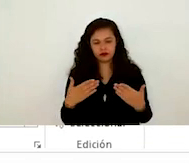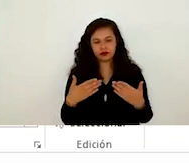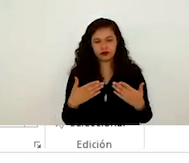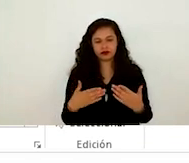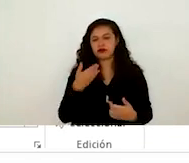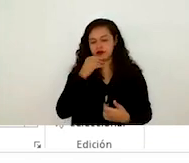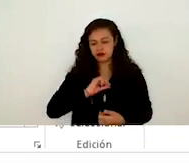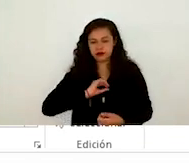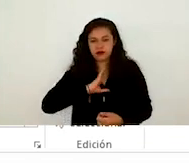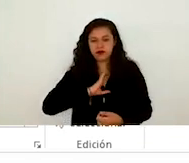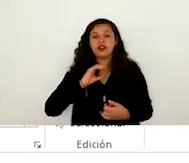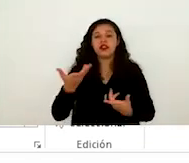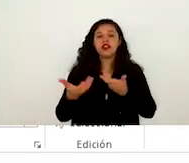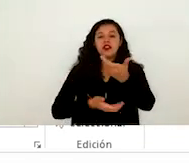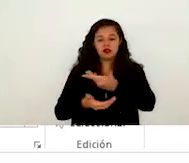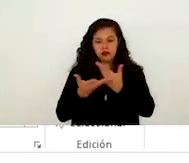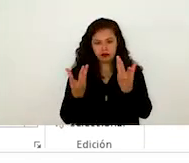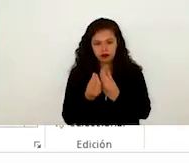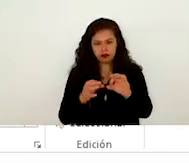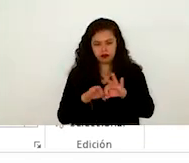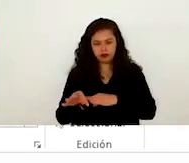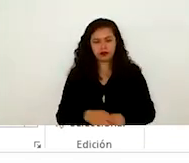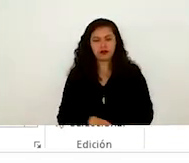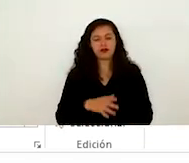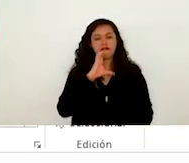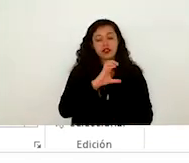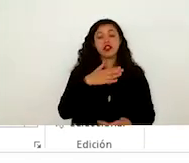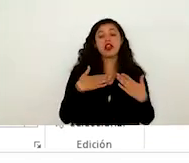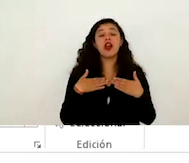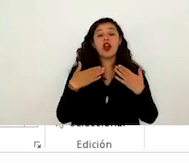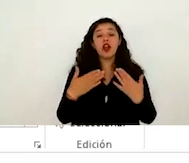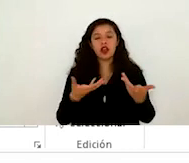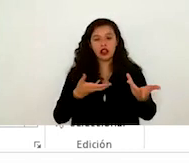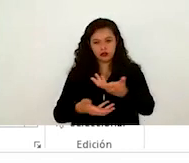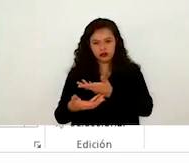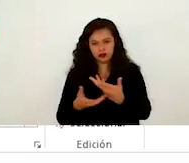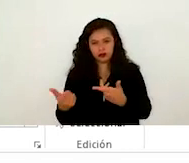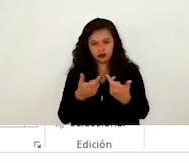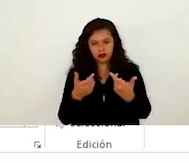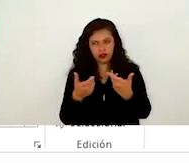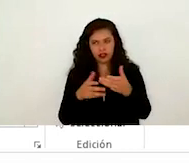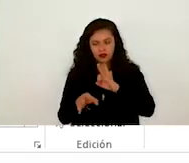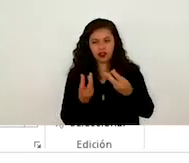colaboración se confiabilidad colaboración y respeto